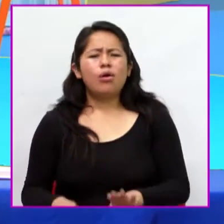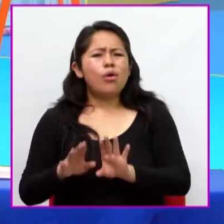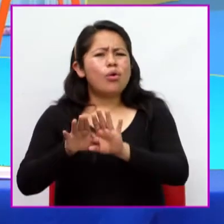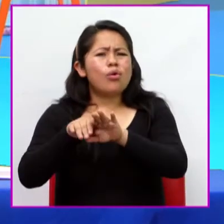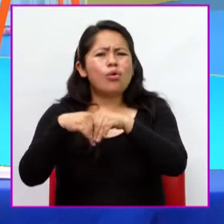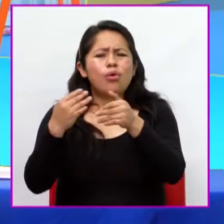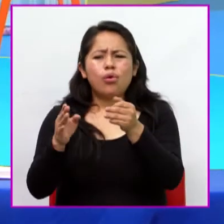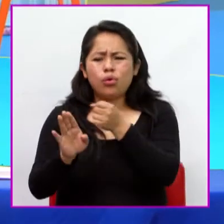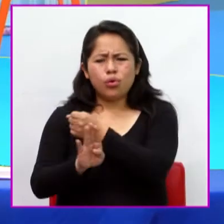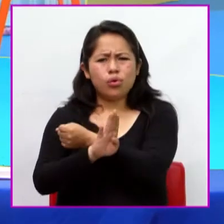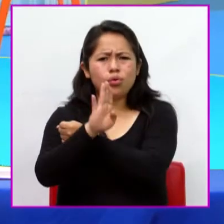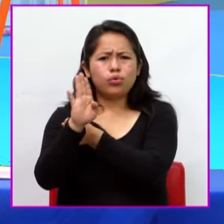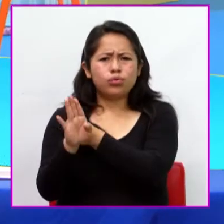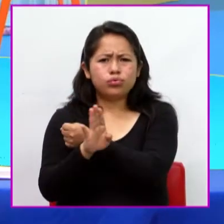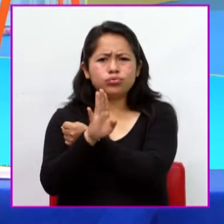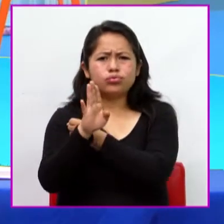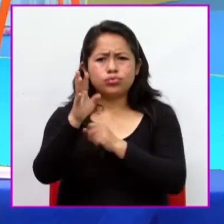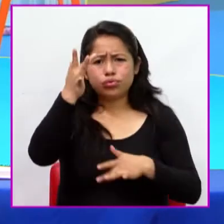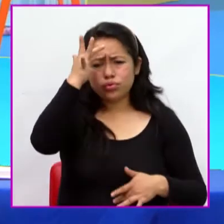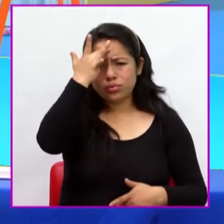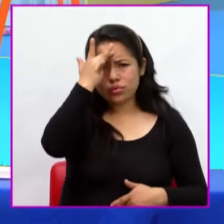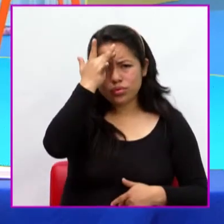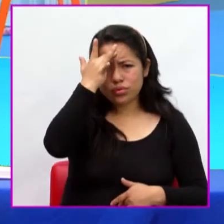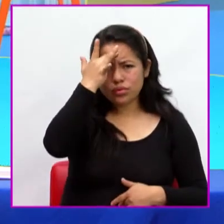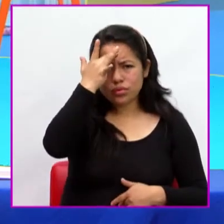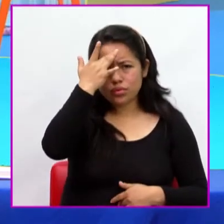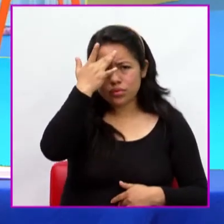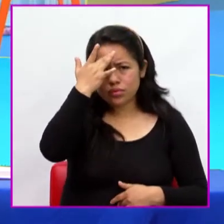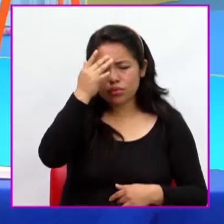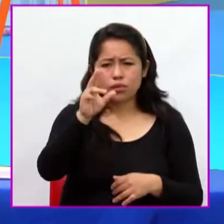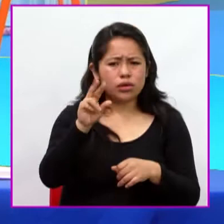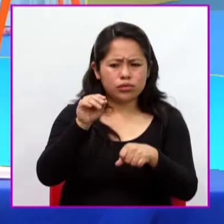persona enferma no contagiar a otras personas?